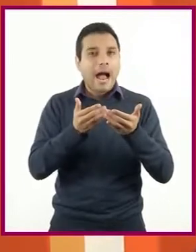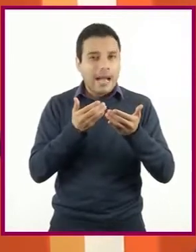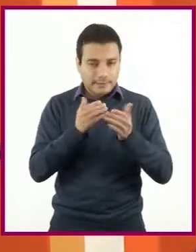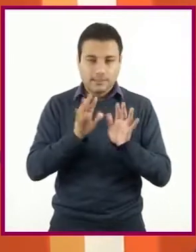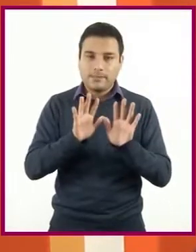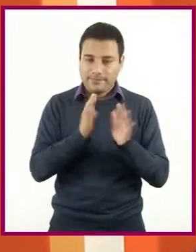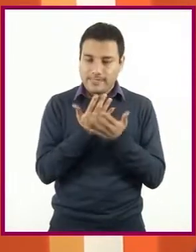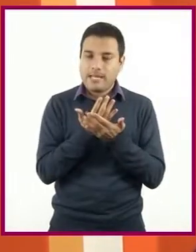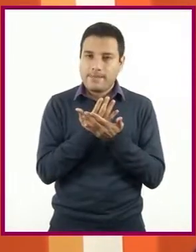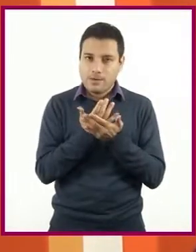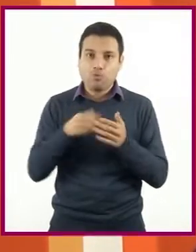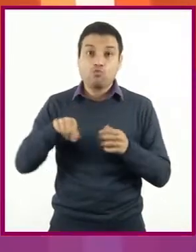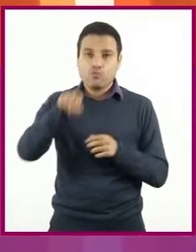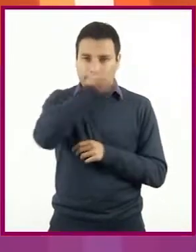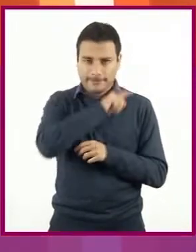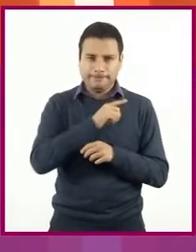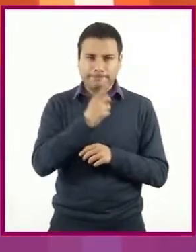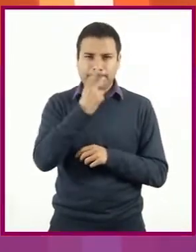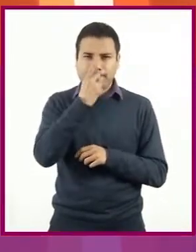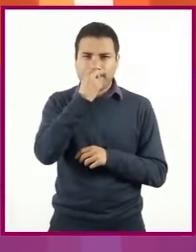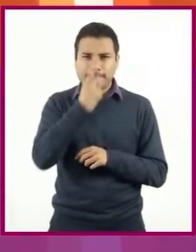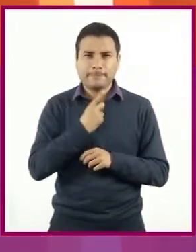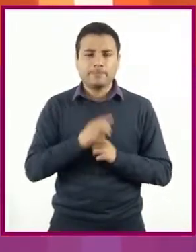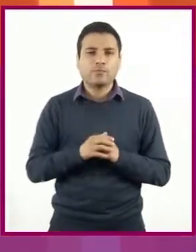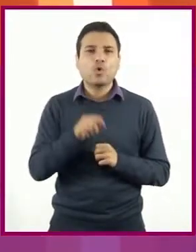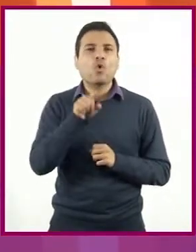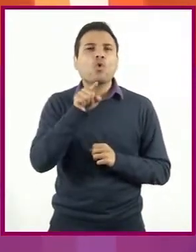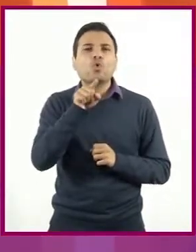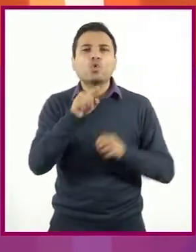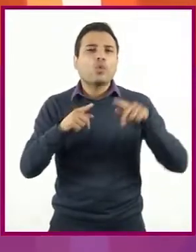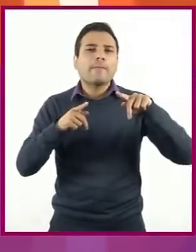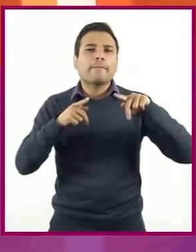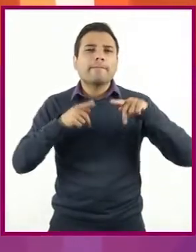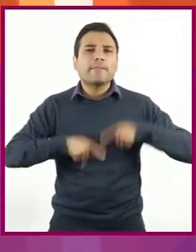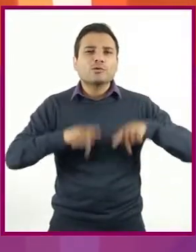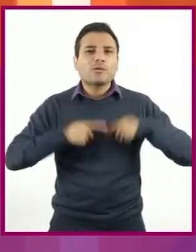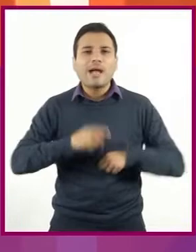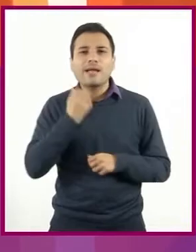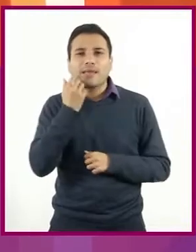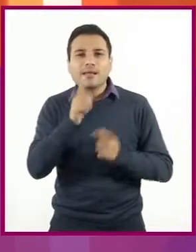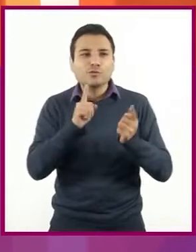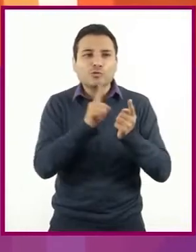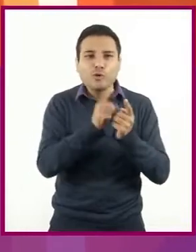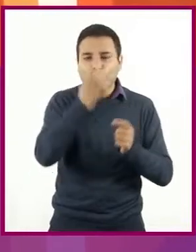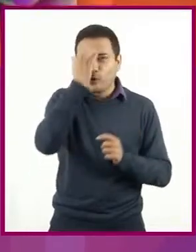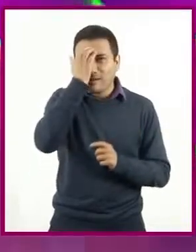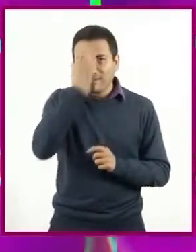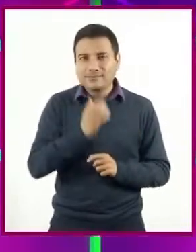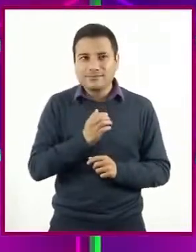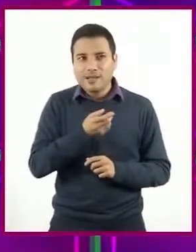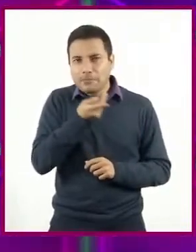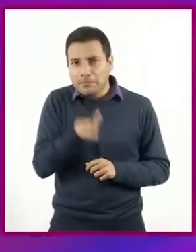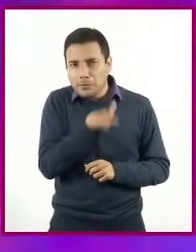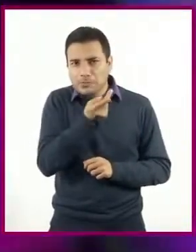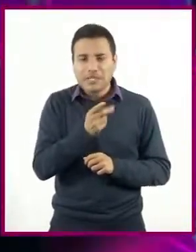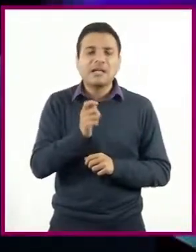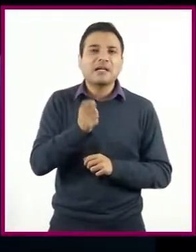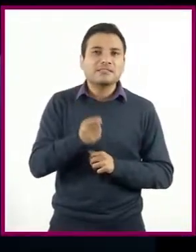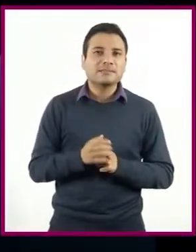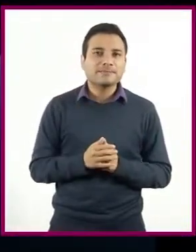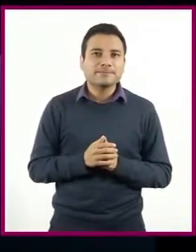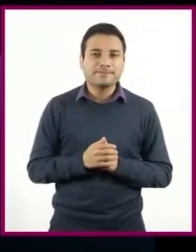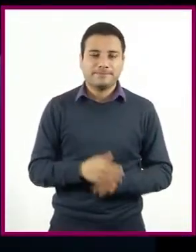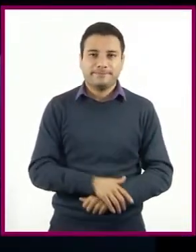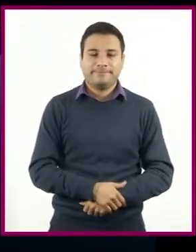llegue, ustedes en casa cuéntenos a qué personaje les hubiera gustado entrevistar y qué le preguntarían.